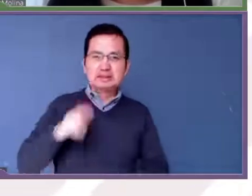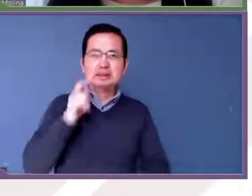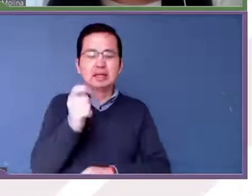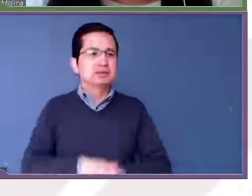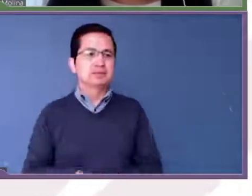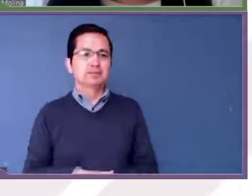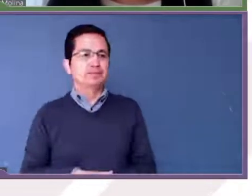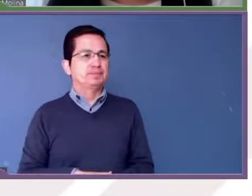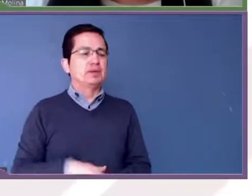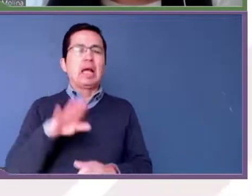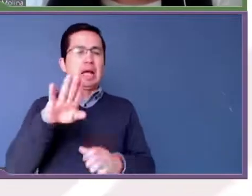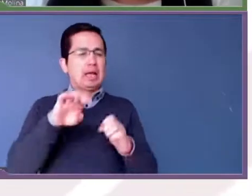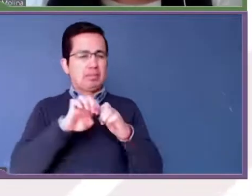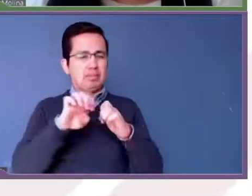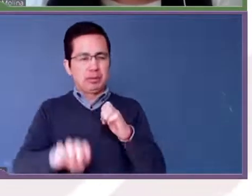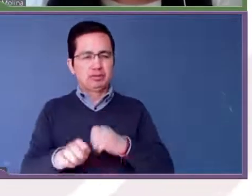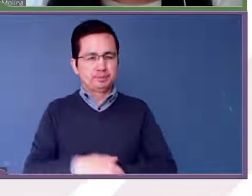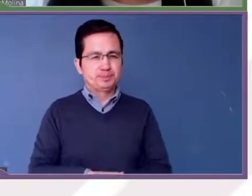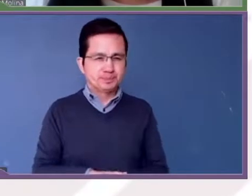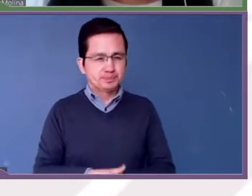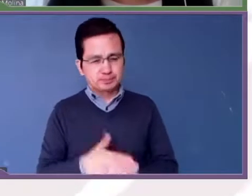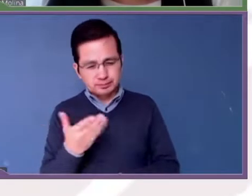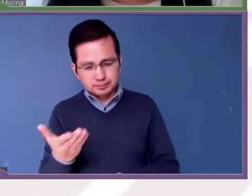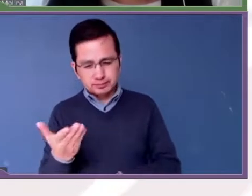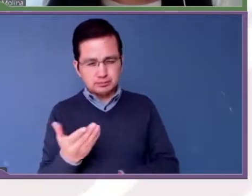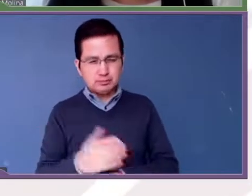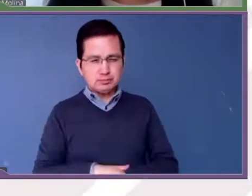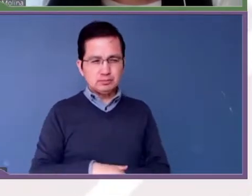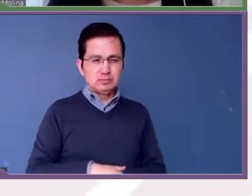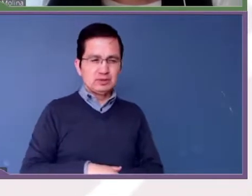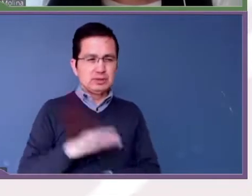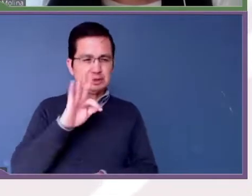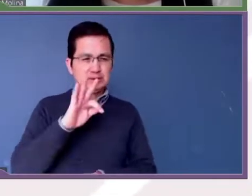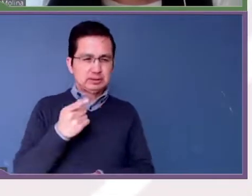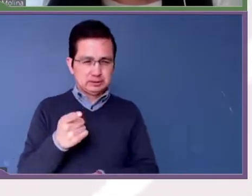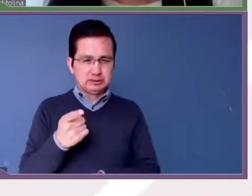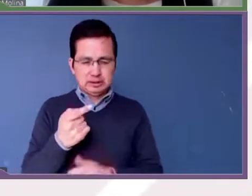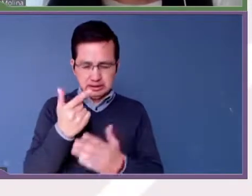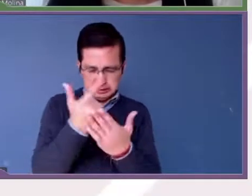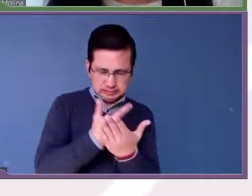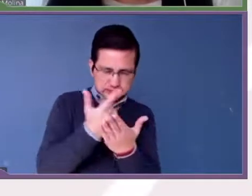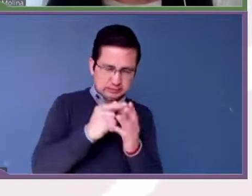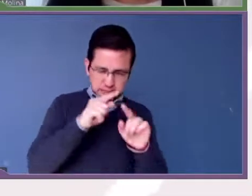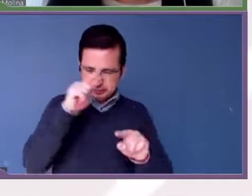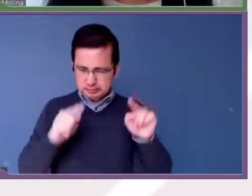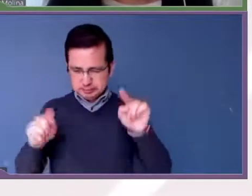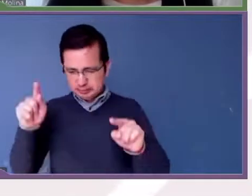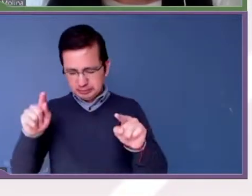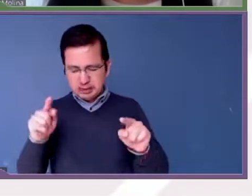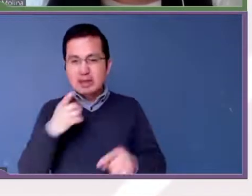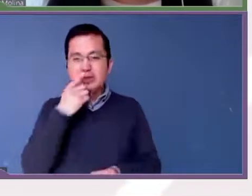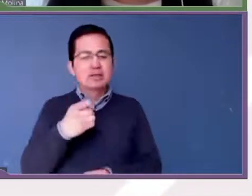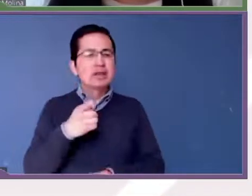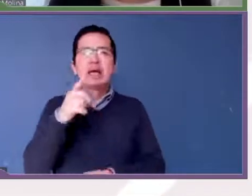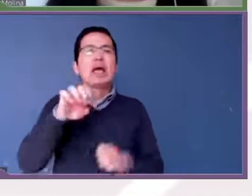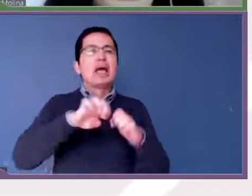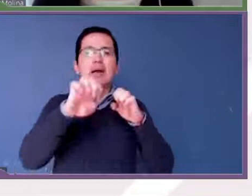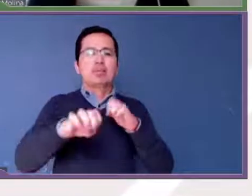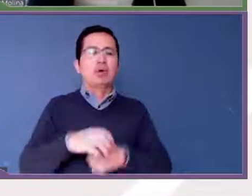tienes de acuerdo con la información, vamos a ver, por ejemplo, en Coyoacán, por decir